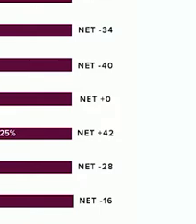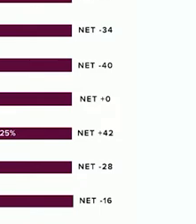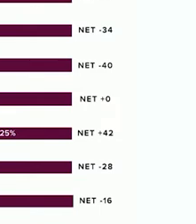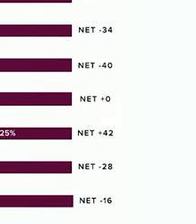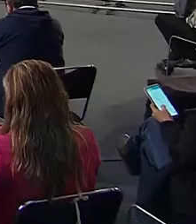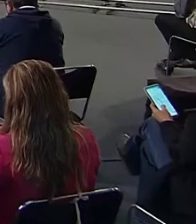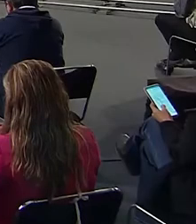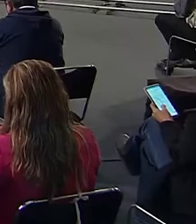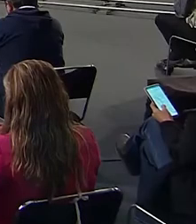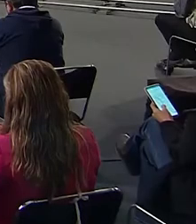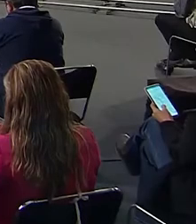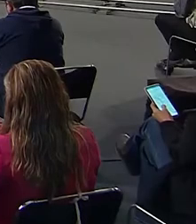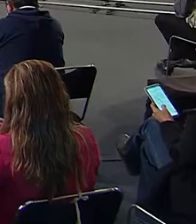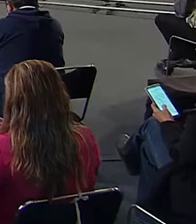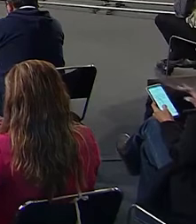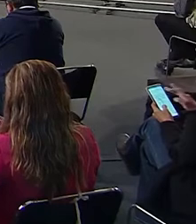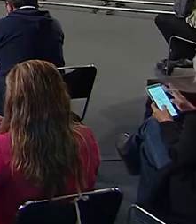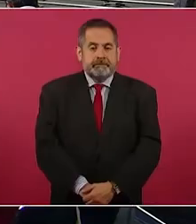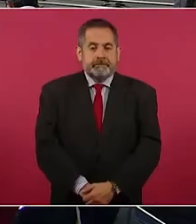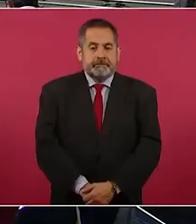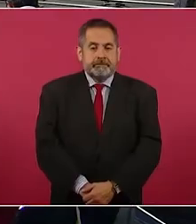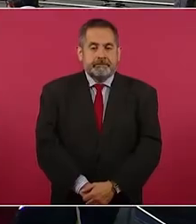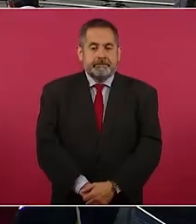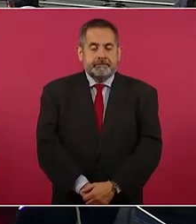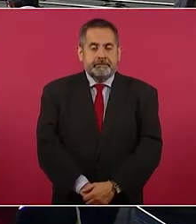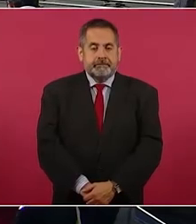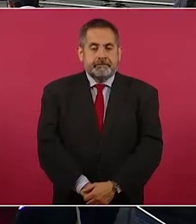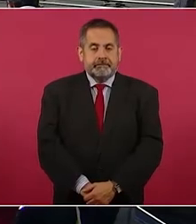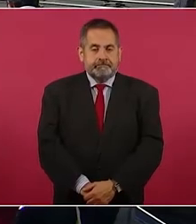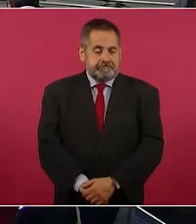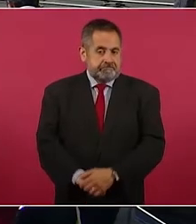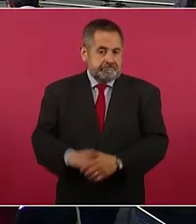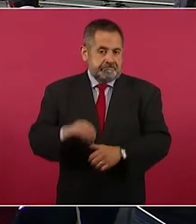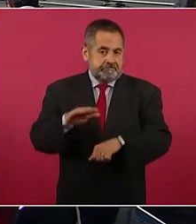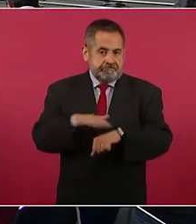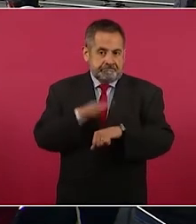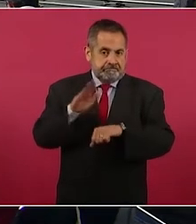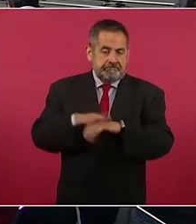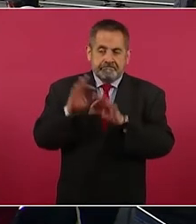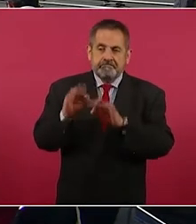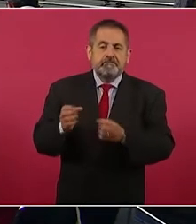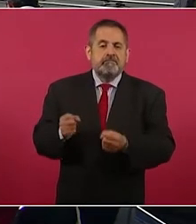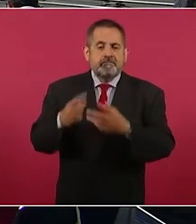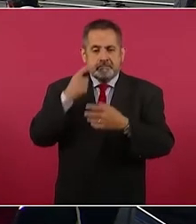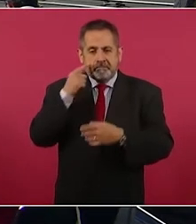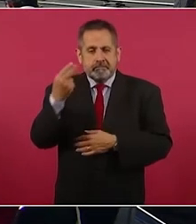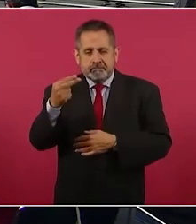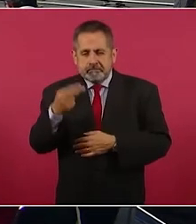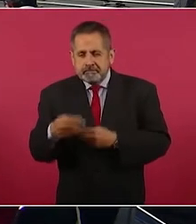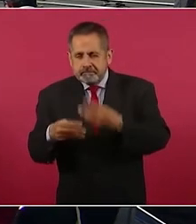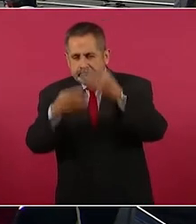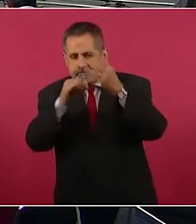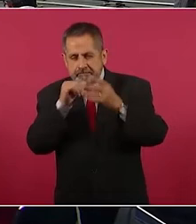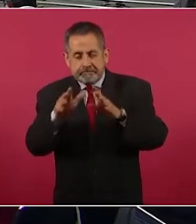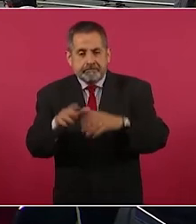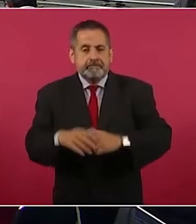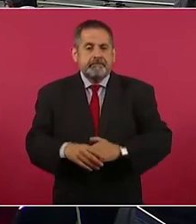Y de los aprobados, a ver, bájale, sin dar nombres.